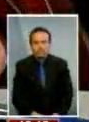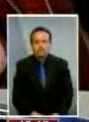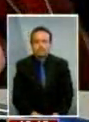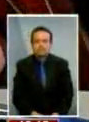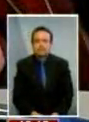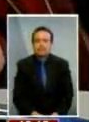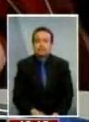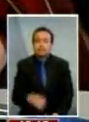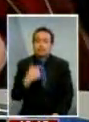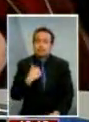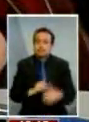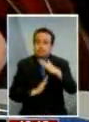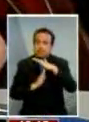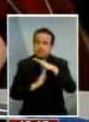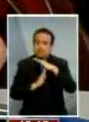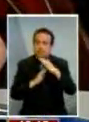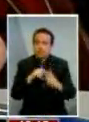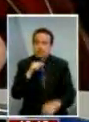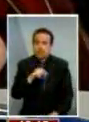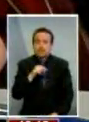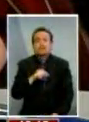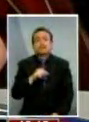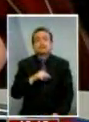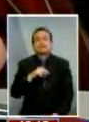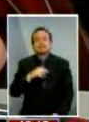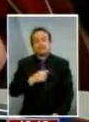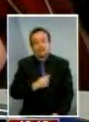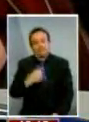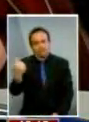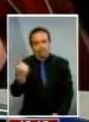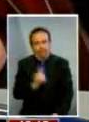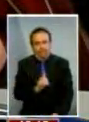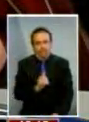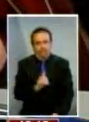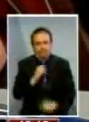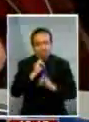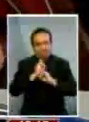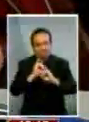Nosotros hacemos una pausa aquí en Primera Edición, ya regresamos con otras informaciones, no se vayan.